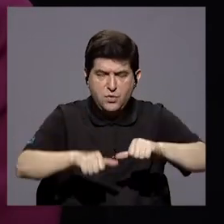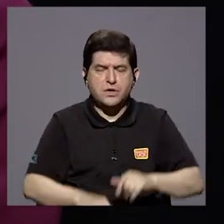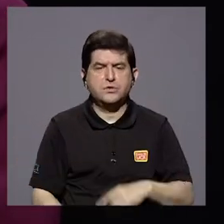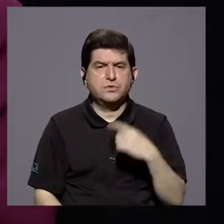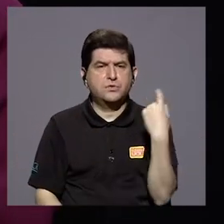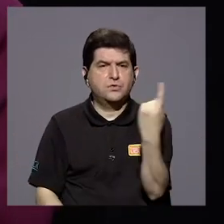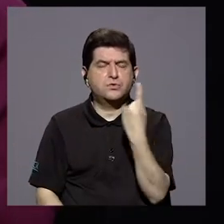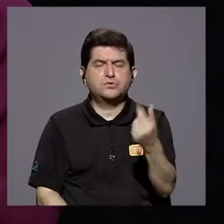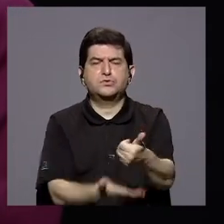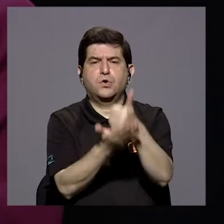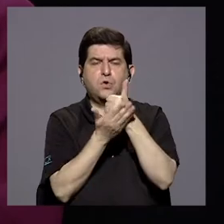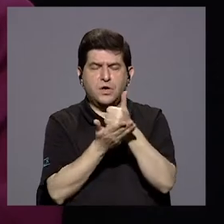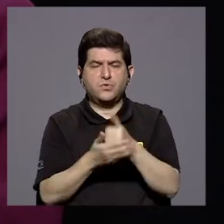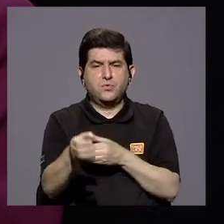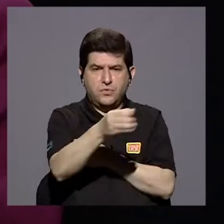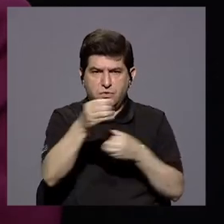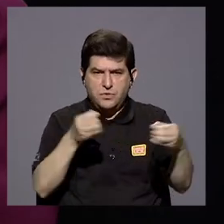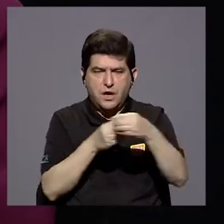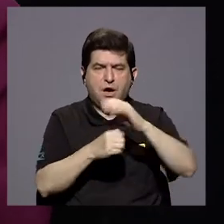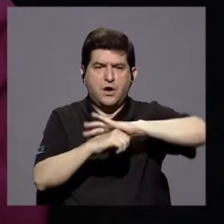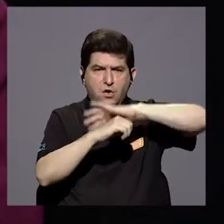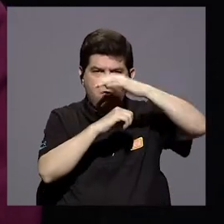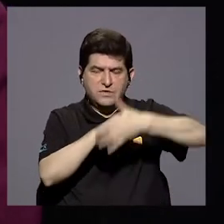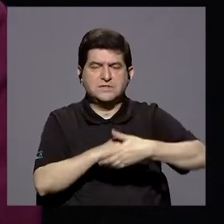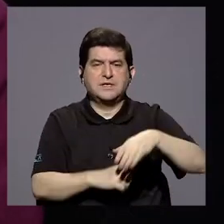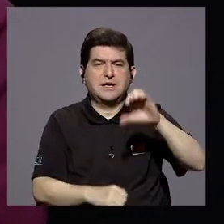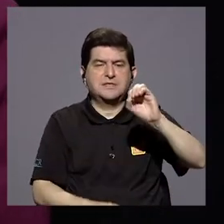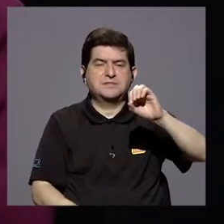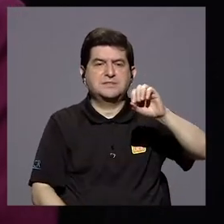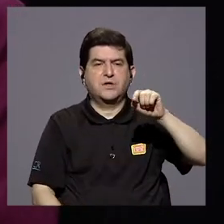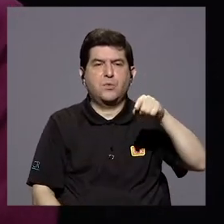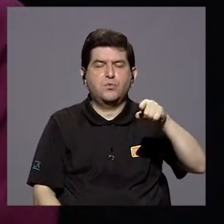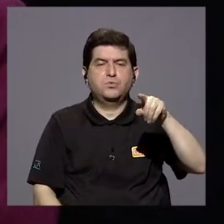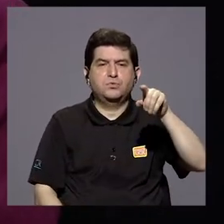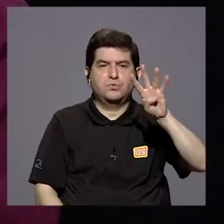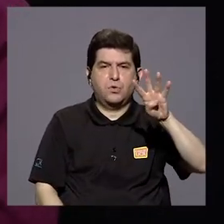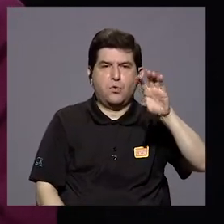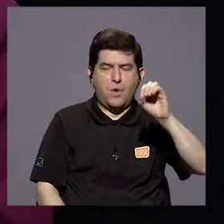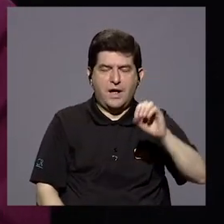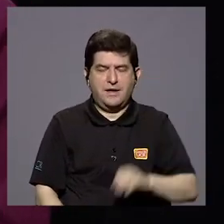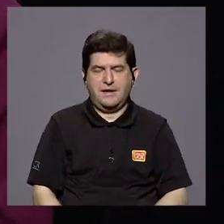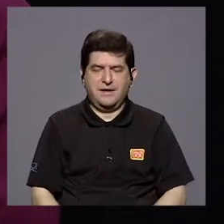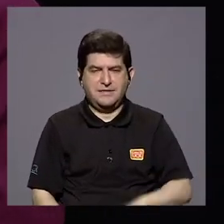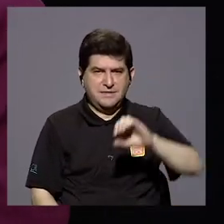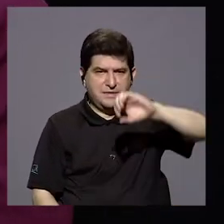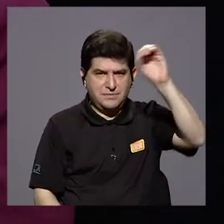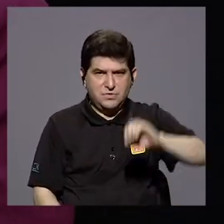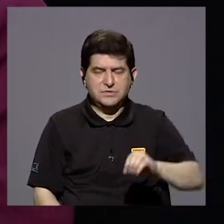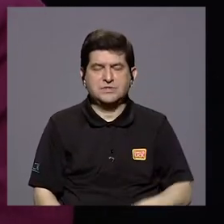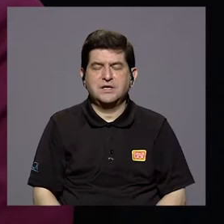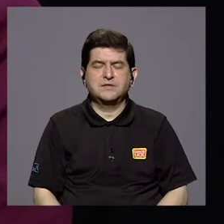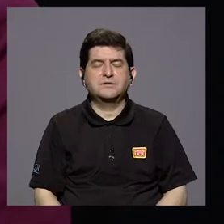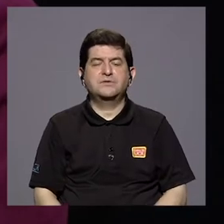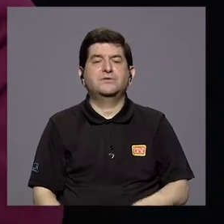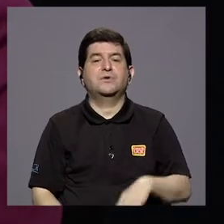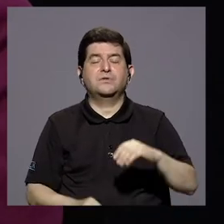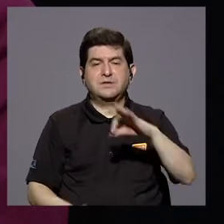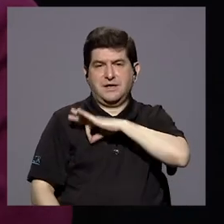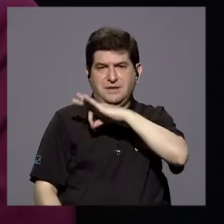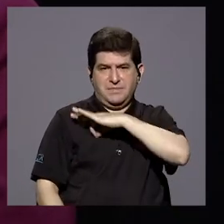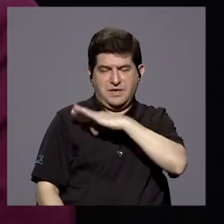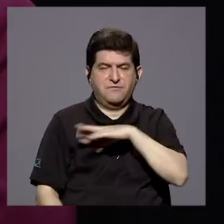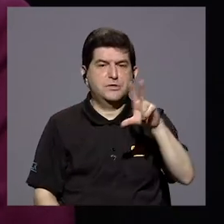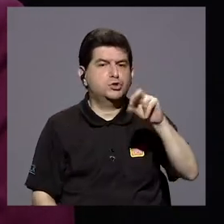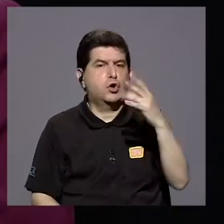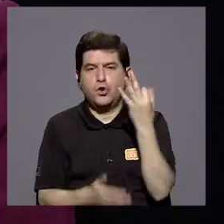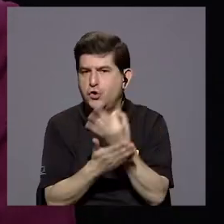que necesitaba la agencia espacial era ese 0.40 del superávit no financiero para poder arrancar,